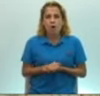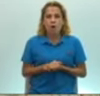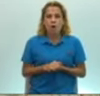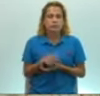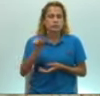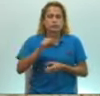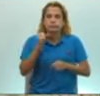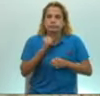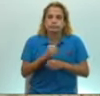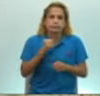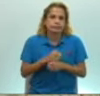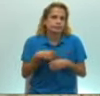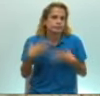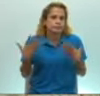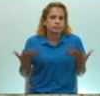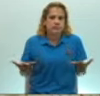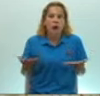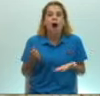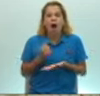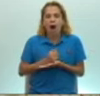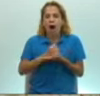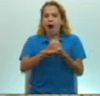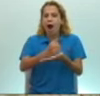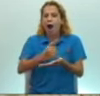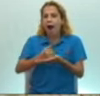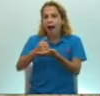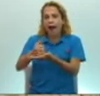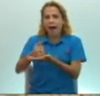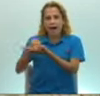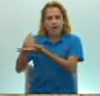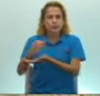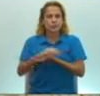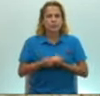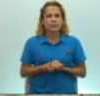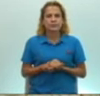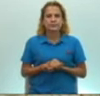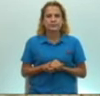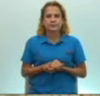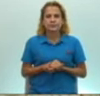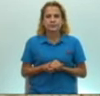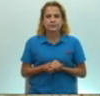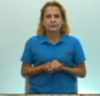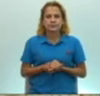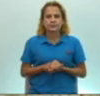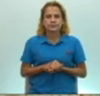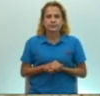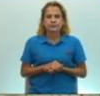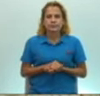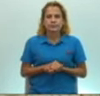que se iba conformando desde el siglo III, II antes de nuestra era.